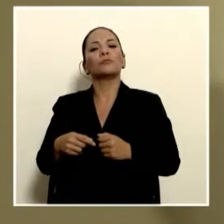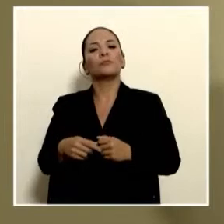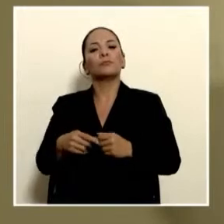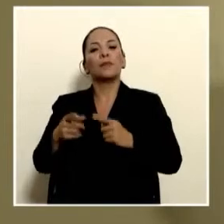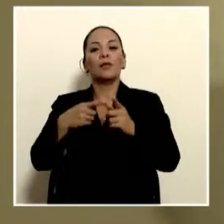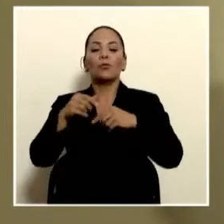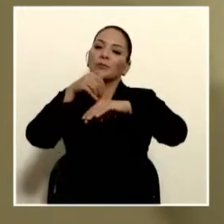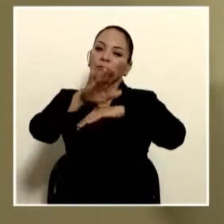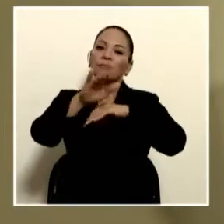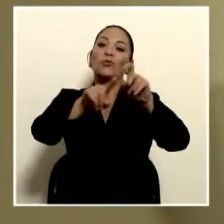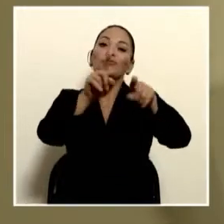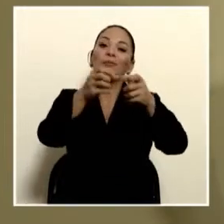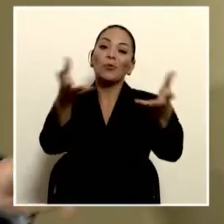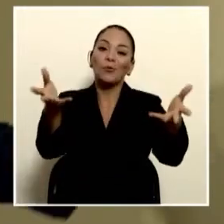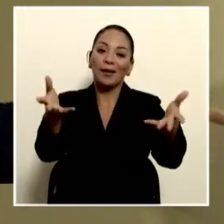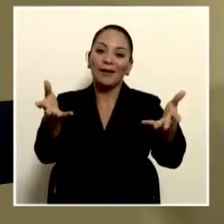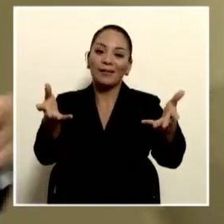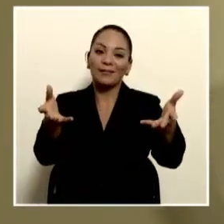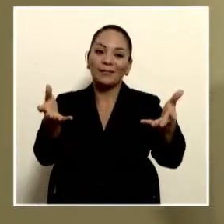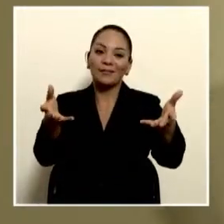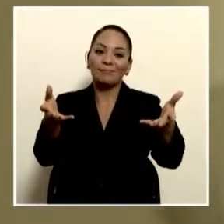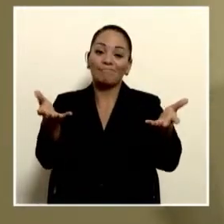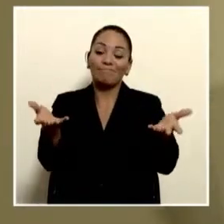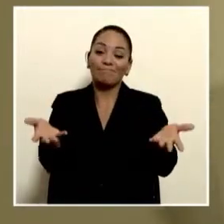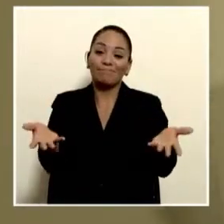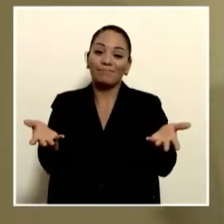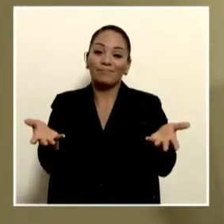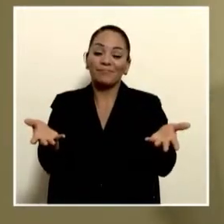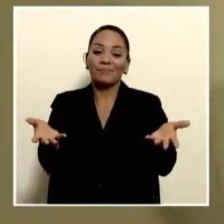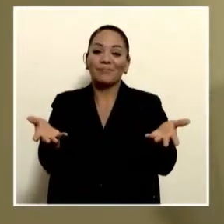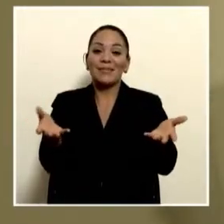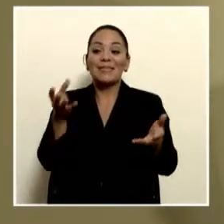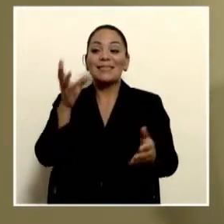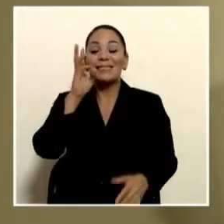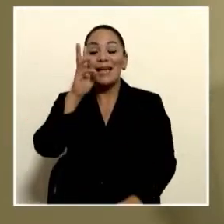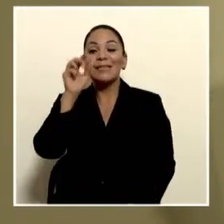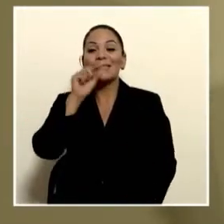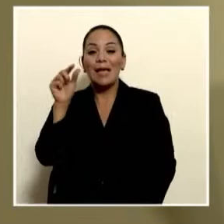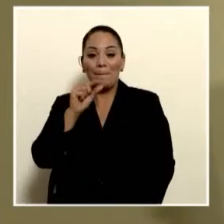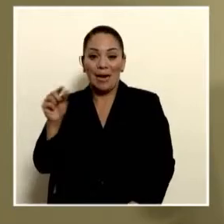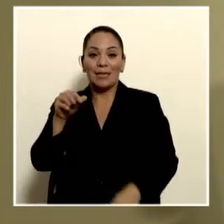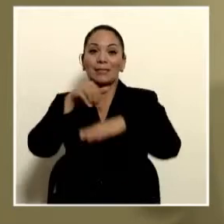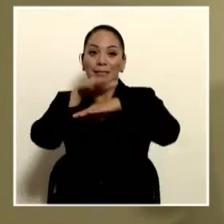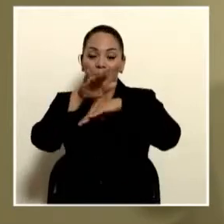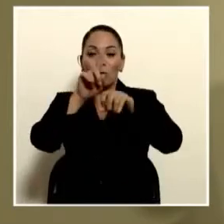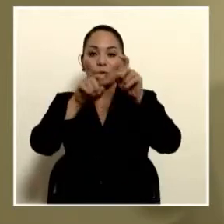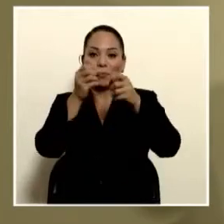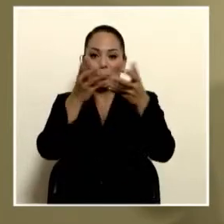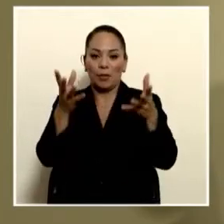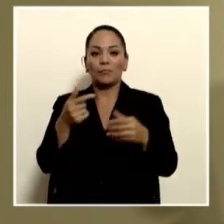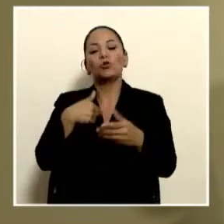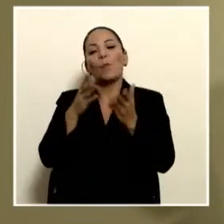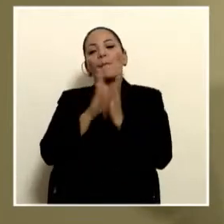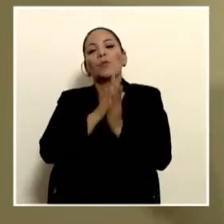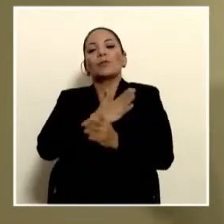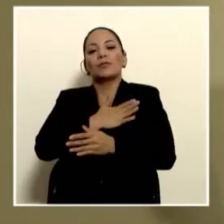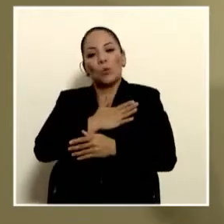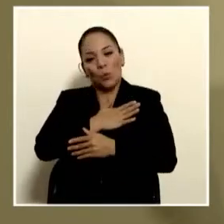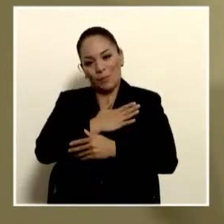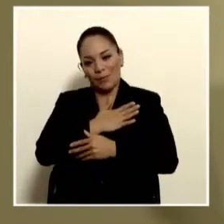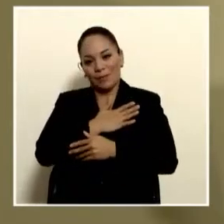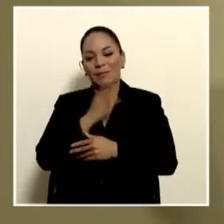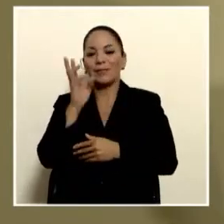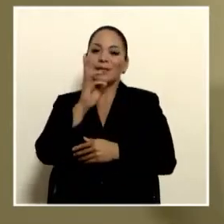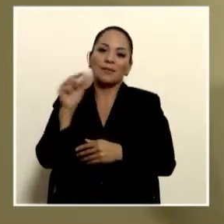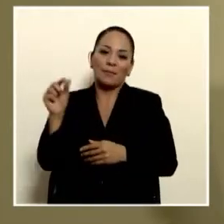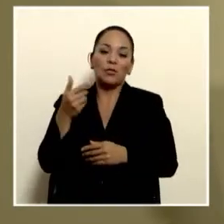consulta pública. Nos llevó 6 semanas. Ahora, yo pido disculpas porque nos haya llevado 6 semanas,